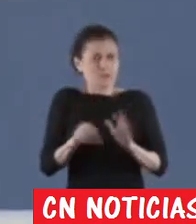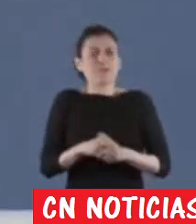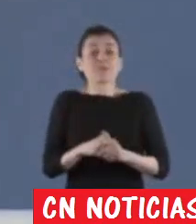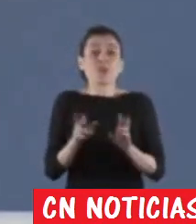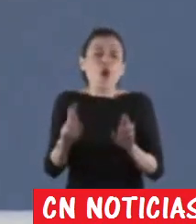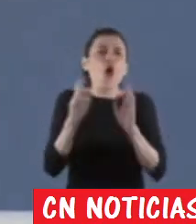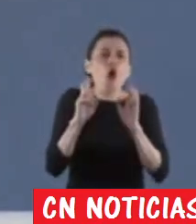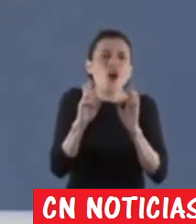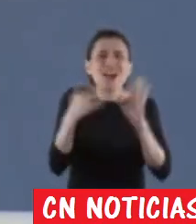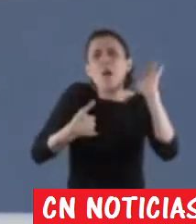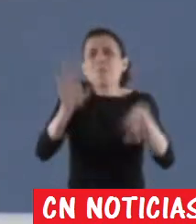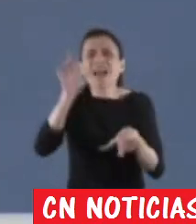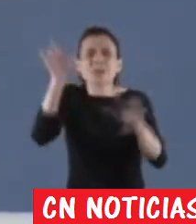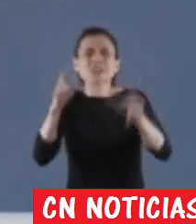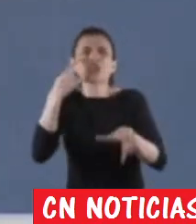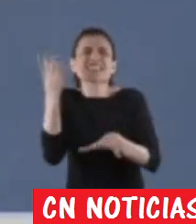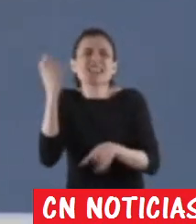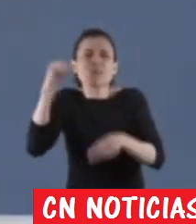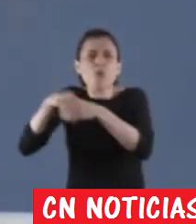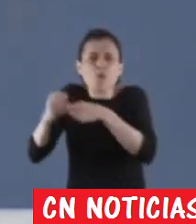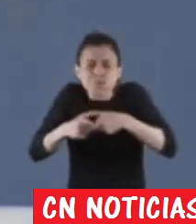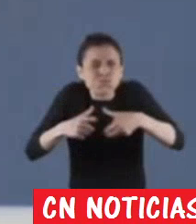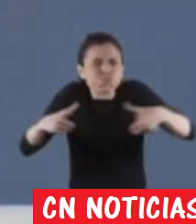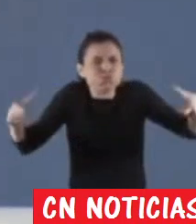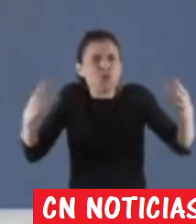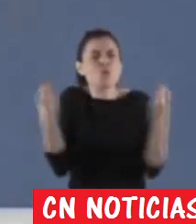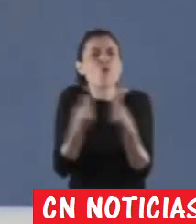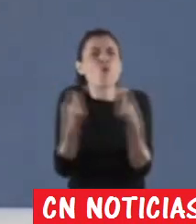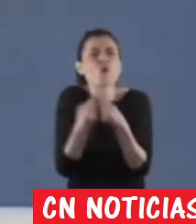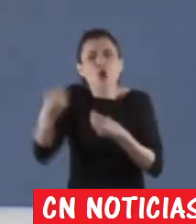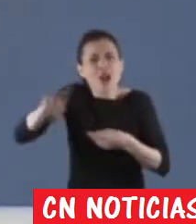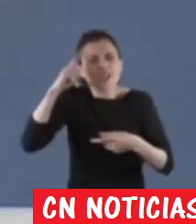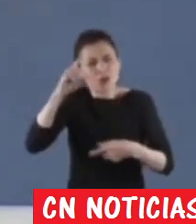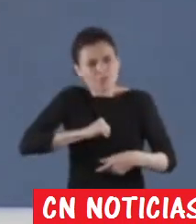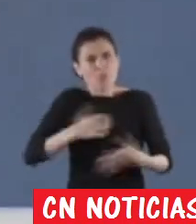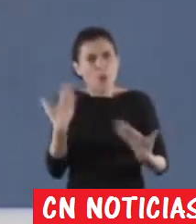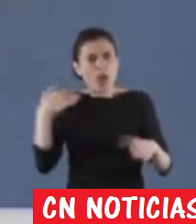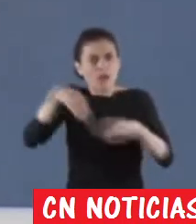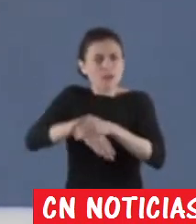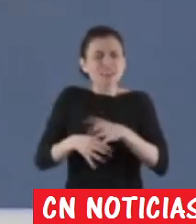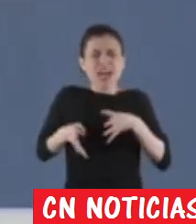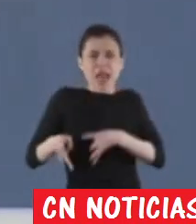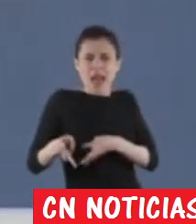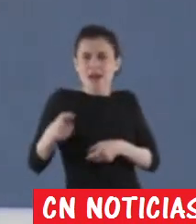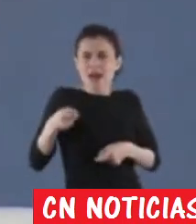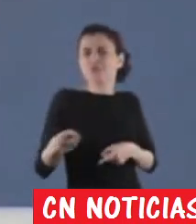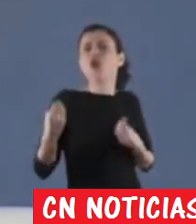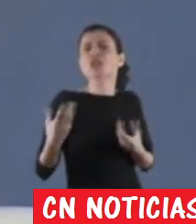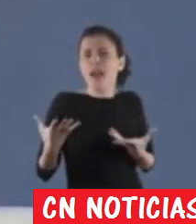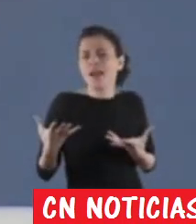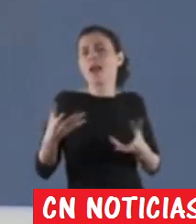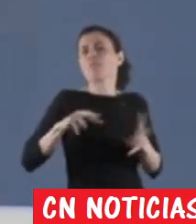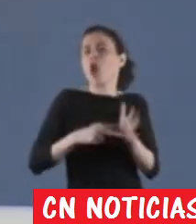más, además de quienes firmaron aquí, que se animen a dar la pelea y que